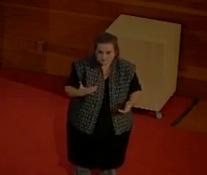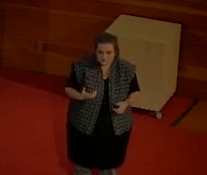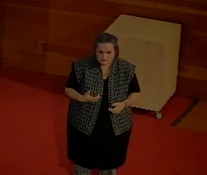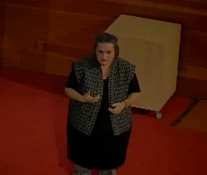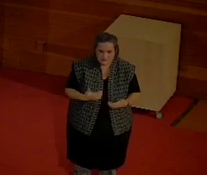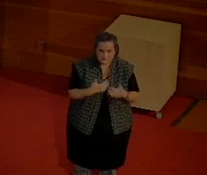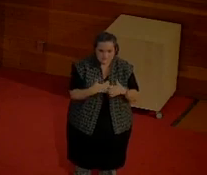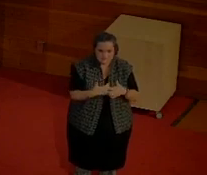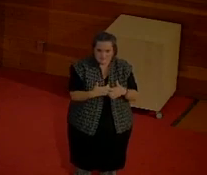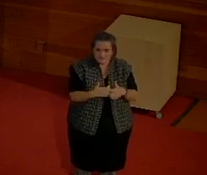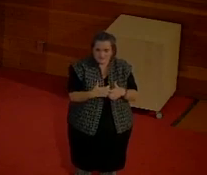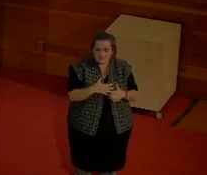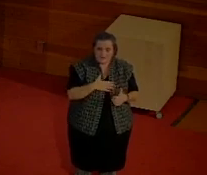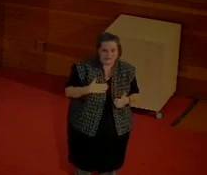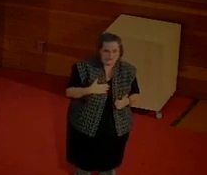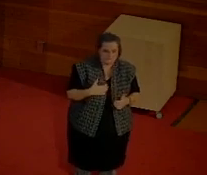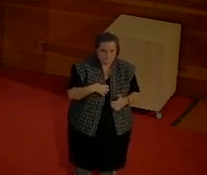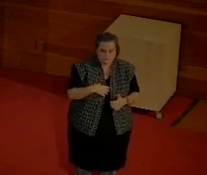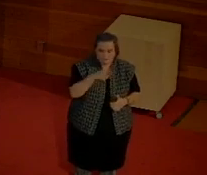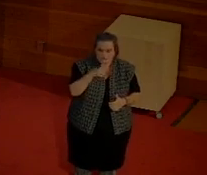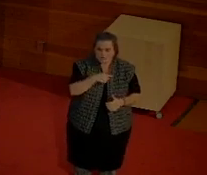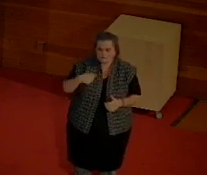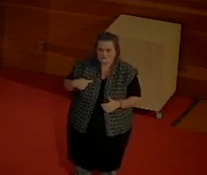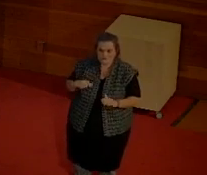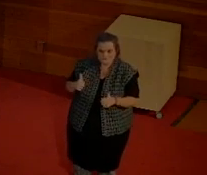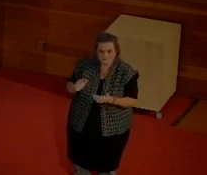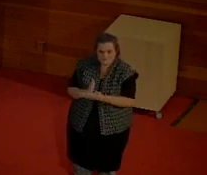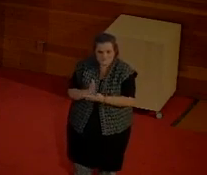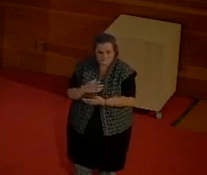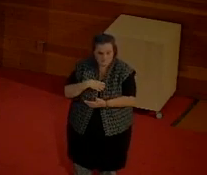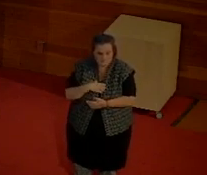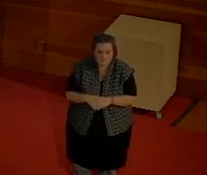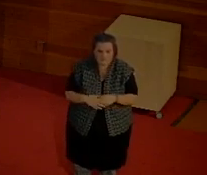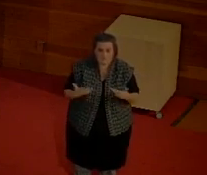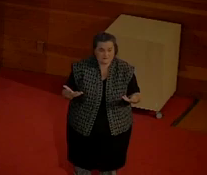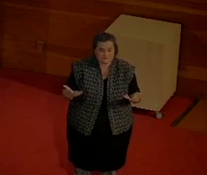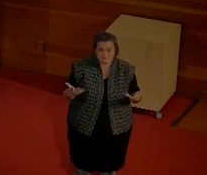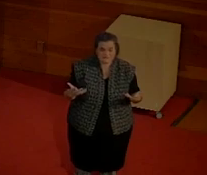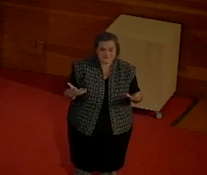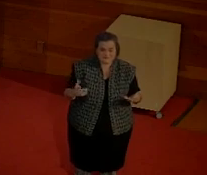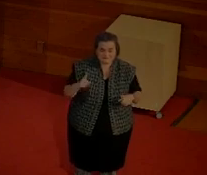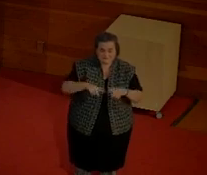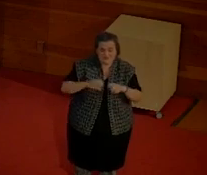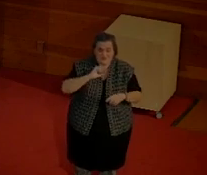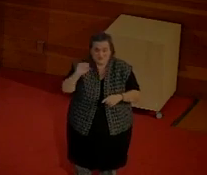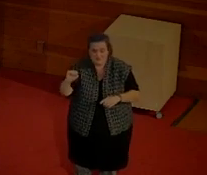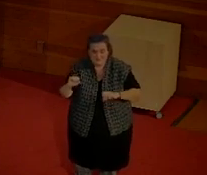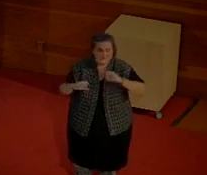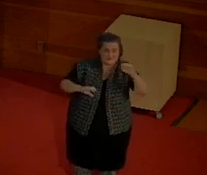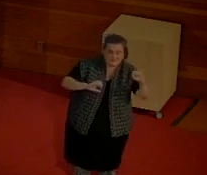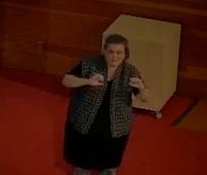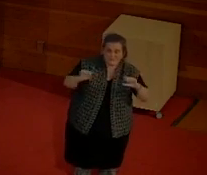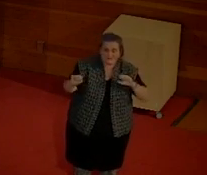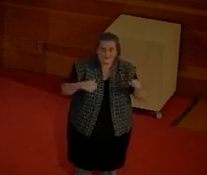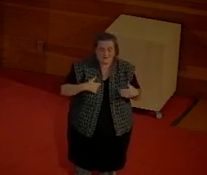tal cosa y te falta algo que fabrican los chino si no lo tienes pues qué bien Y para colmo dependemos en nuestra seguridad de